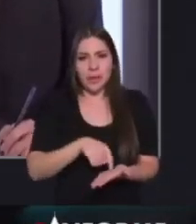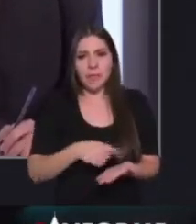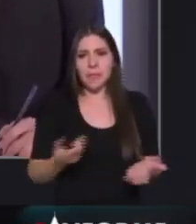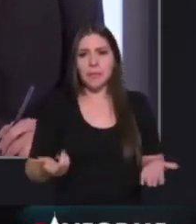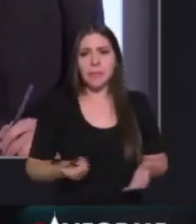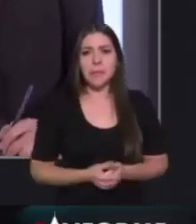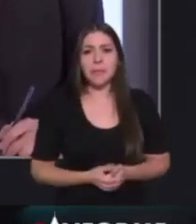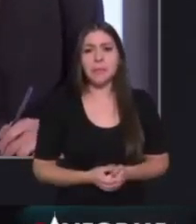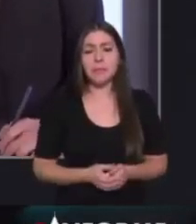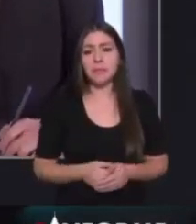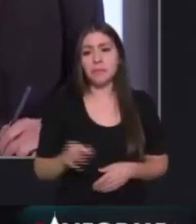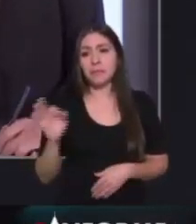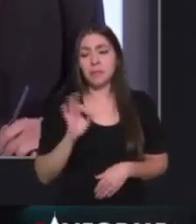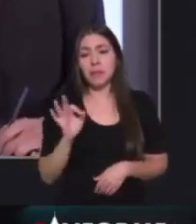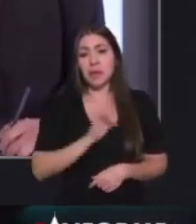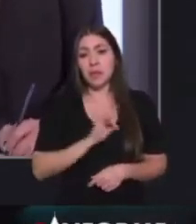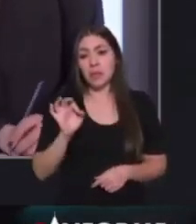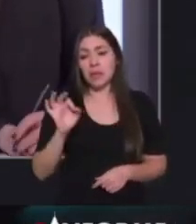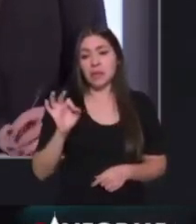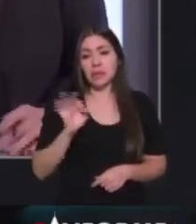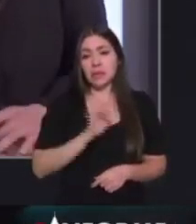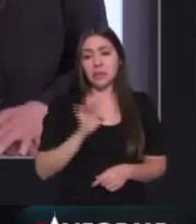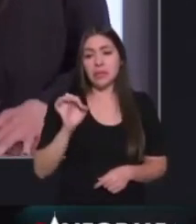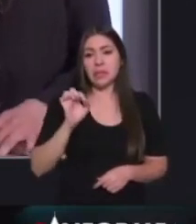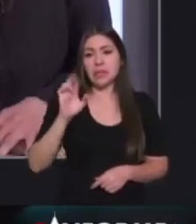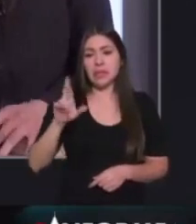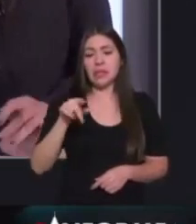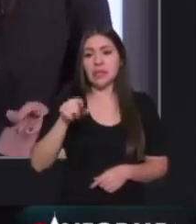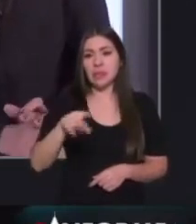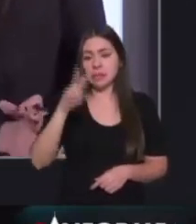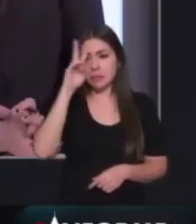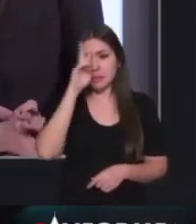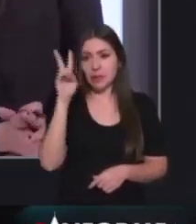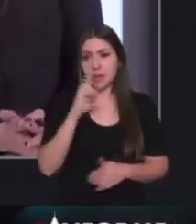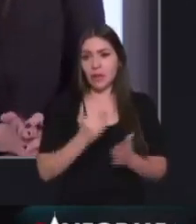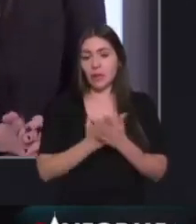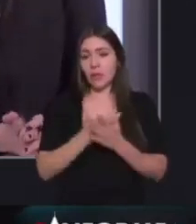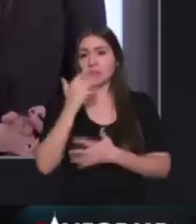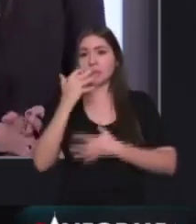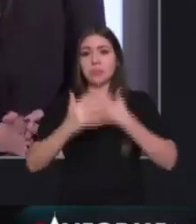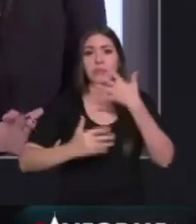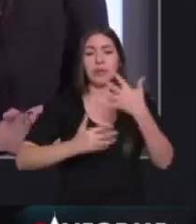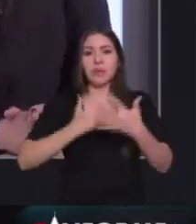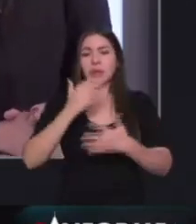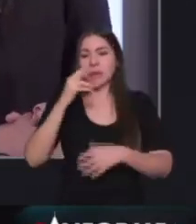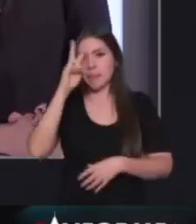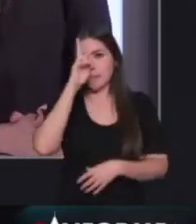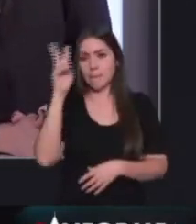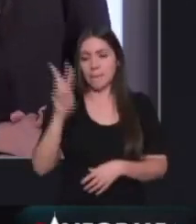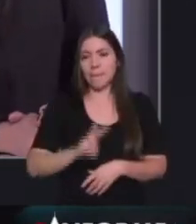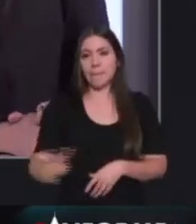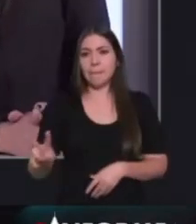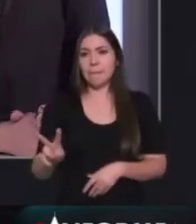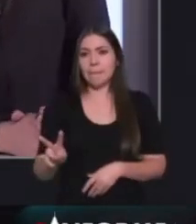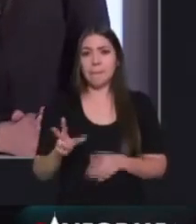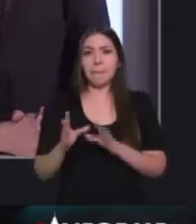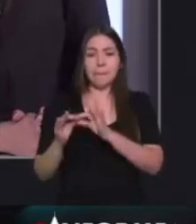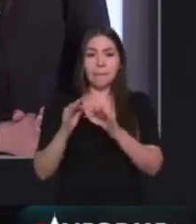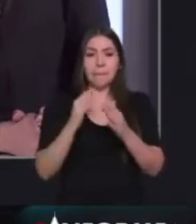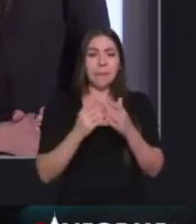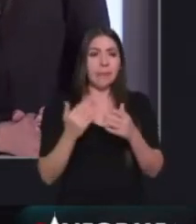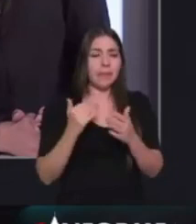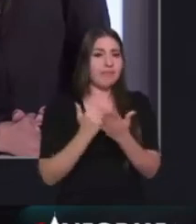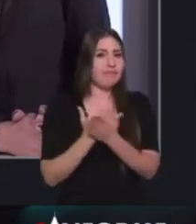creo podría ser uno de los mayores escándalos que podríamos, pues tenemos